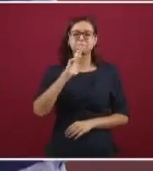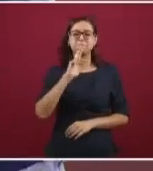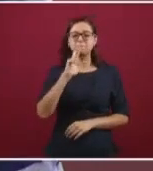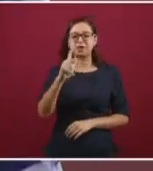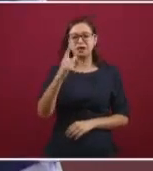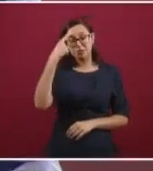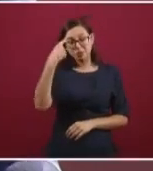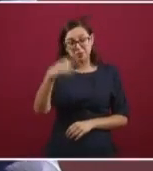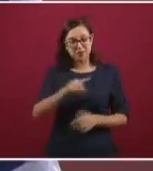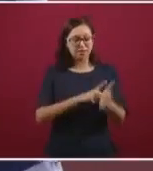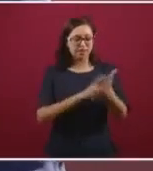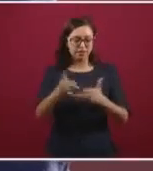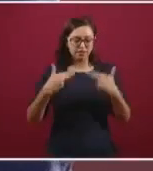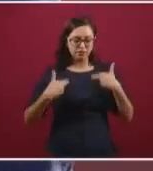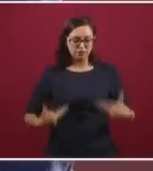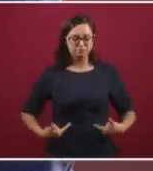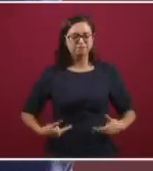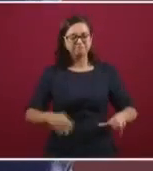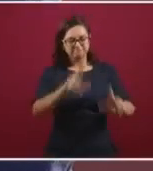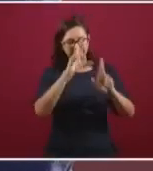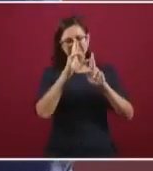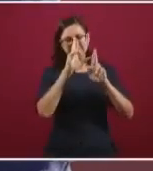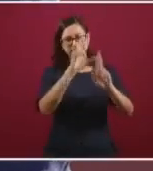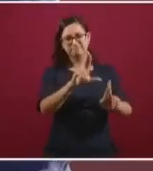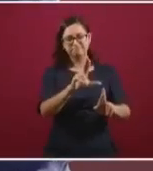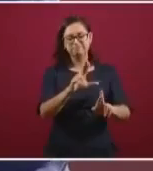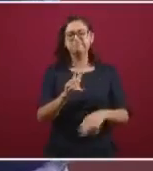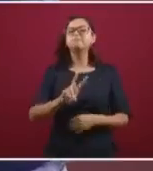respetando los derechos humanos. Y se puede